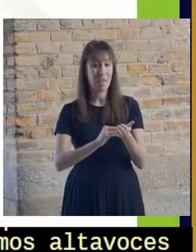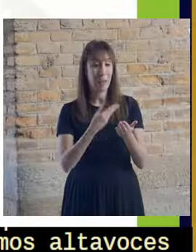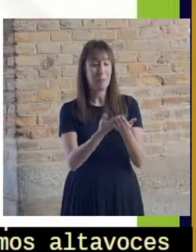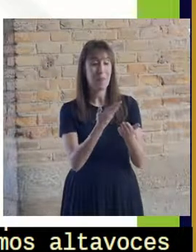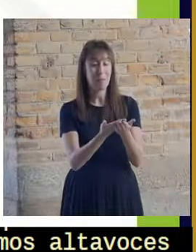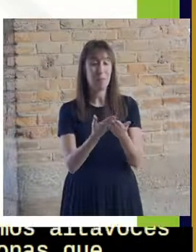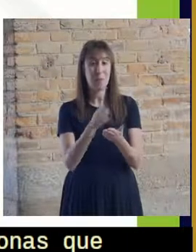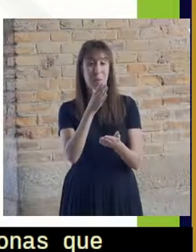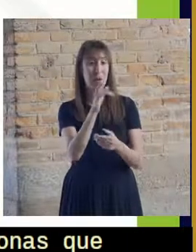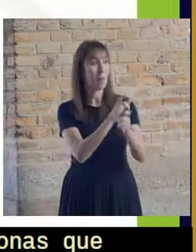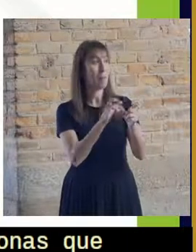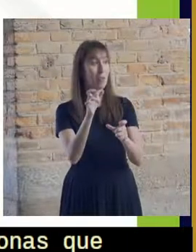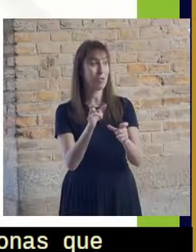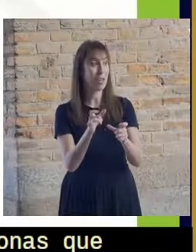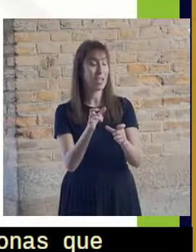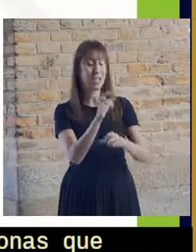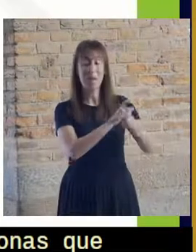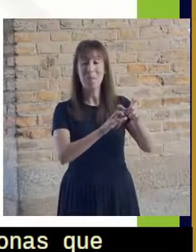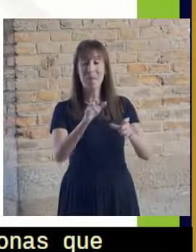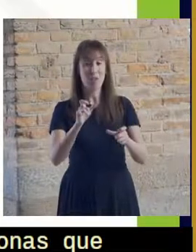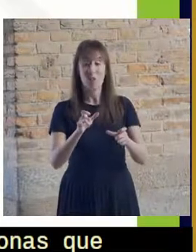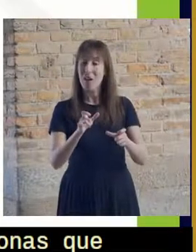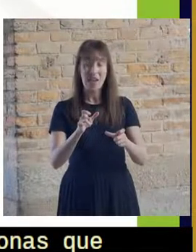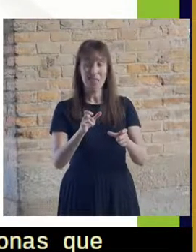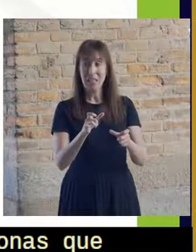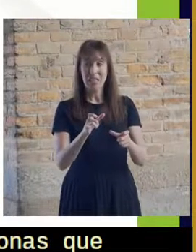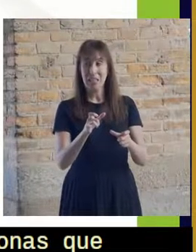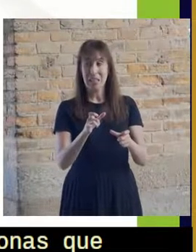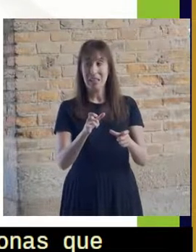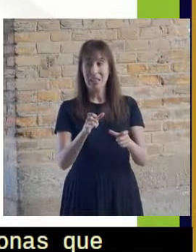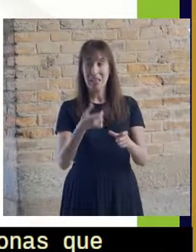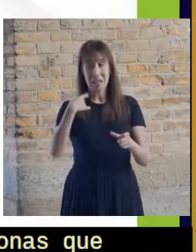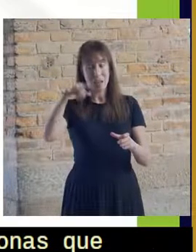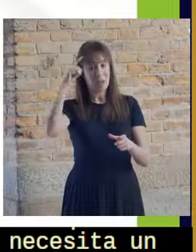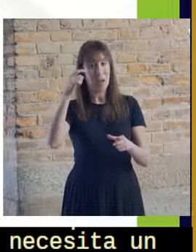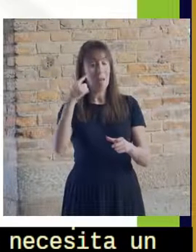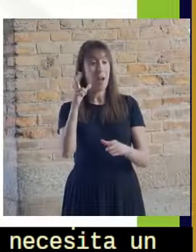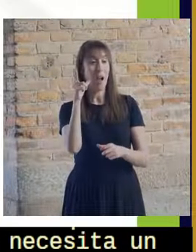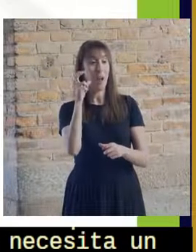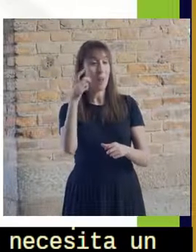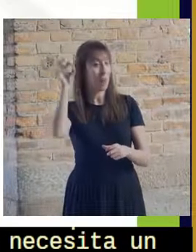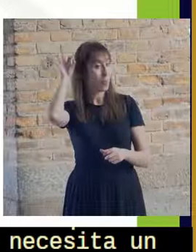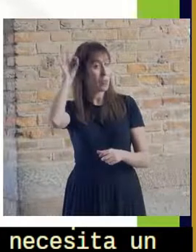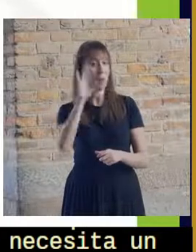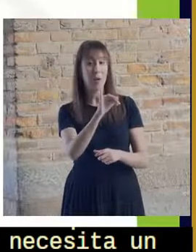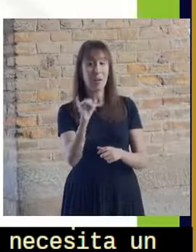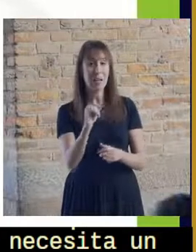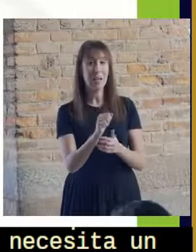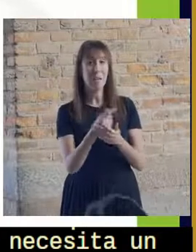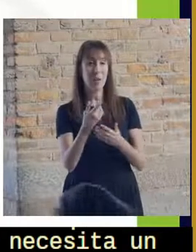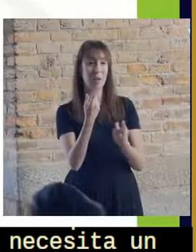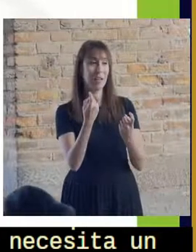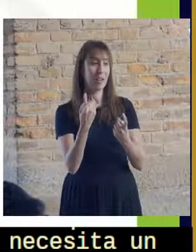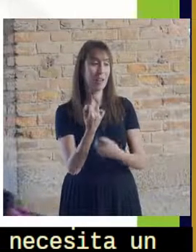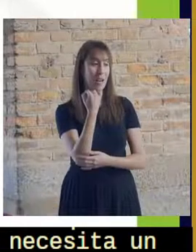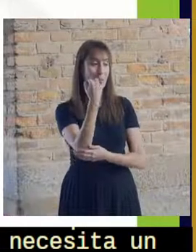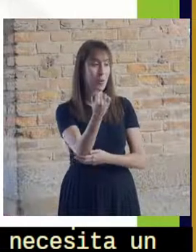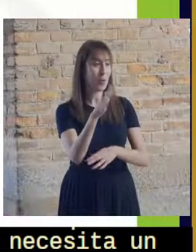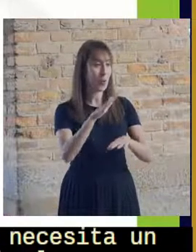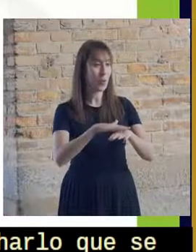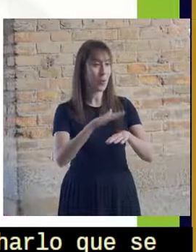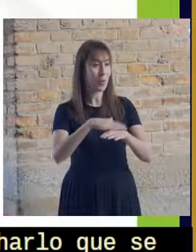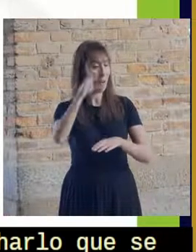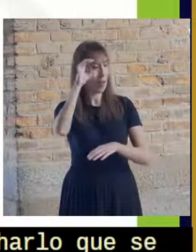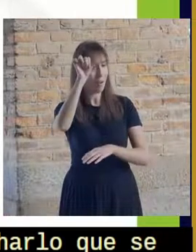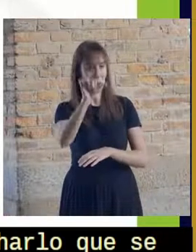personas que todavía no se atreven no no tienen declarado que necesitan un audífono pero necesitan un apoyo para poder escuchar lo que se está